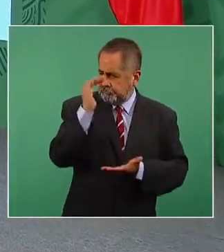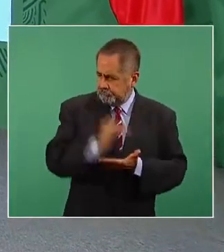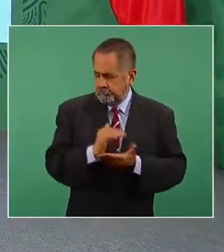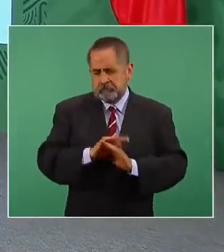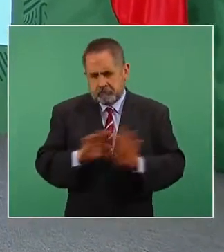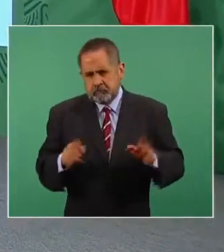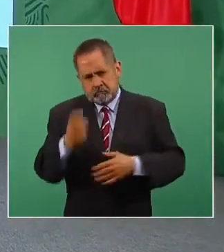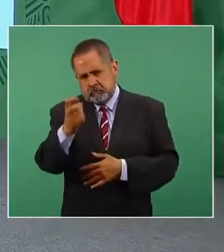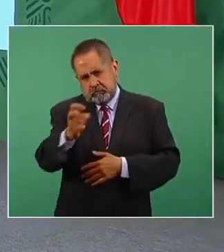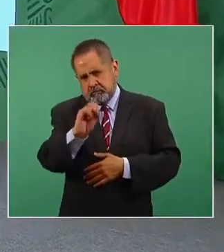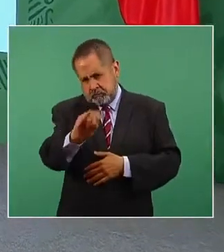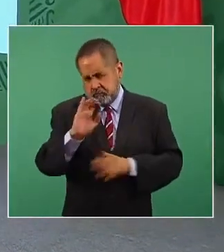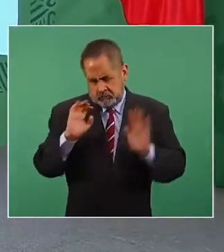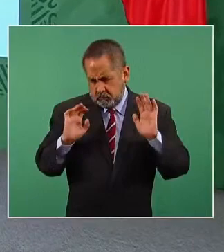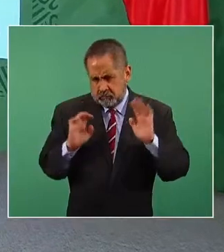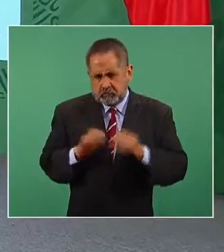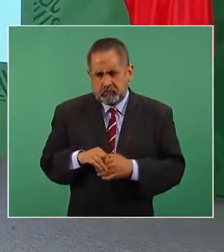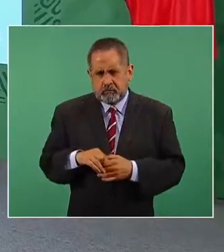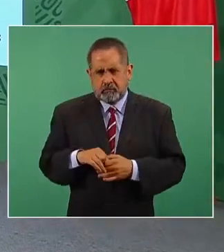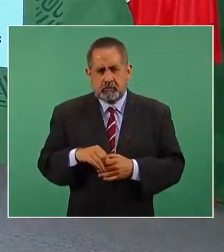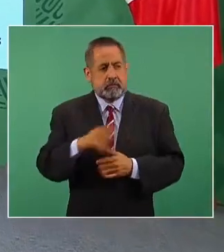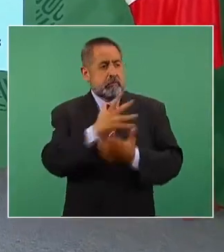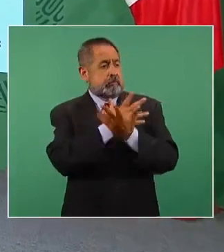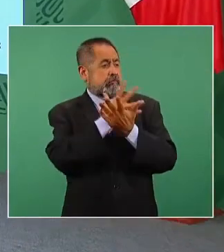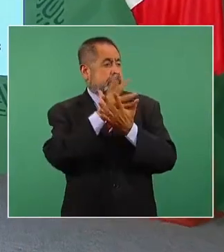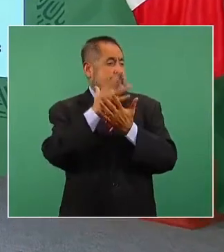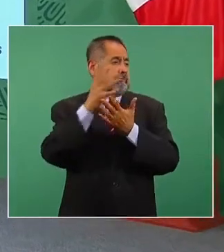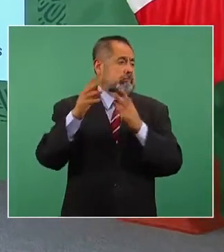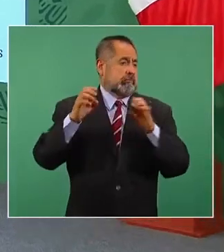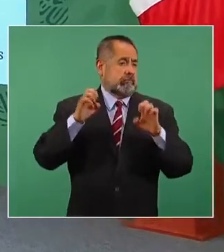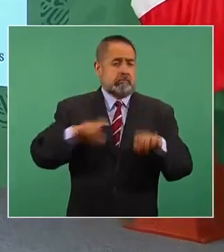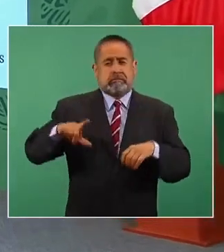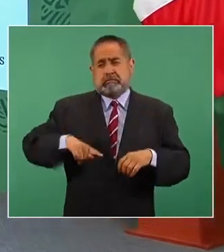del gobierno, en las extravagancias,